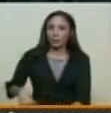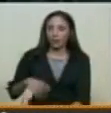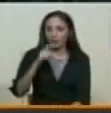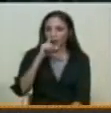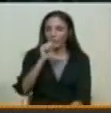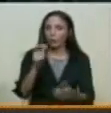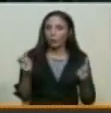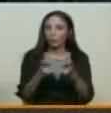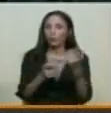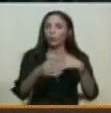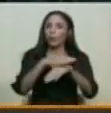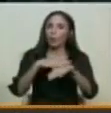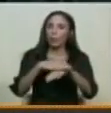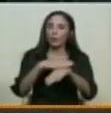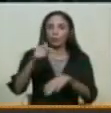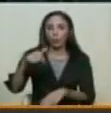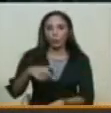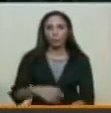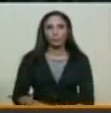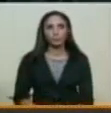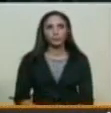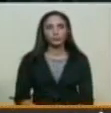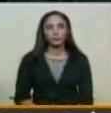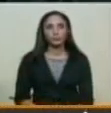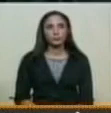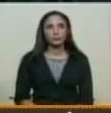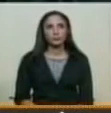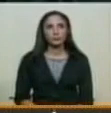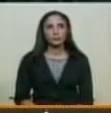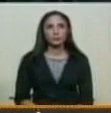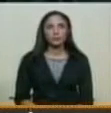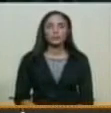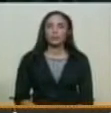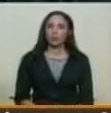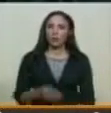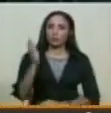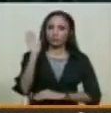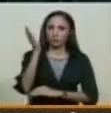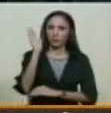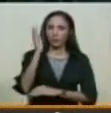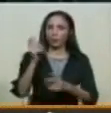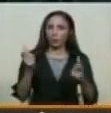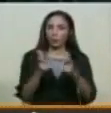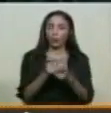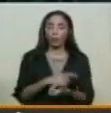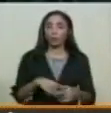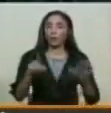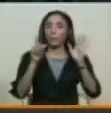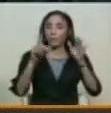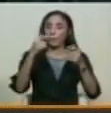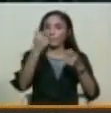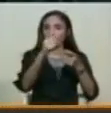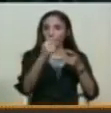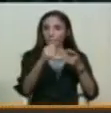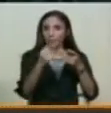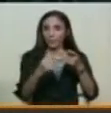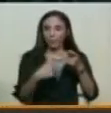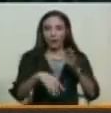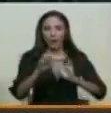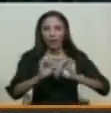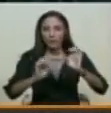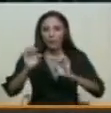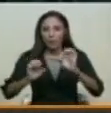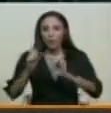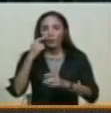Maduro el día de hoy. Fue un Consejo de Ministros donde se fue línea estratégica por línea estratégica, revisando